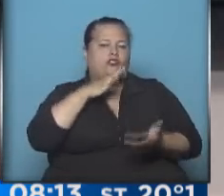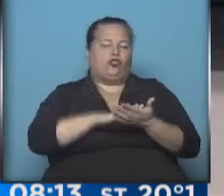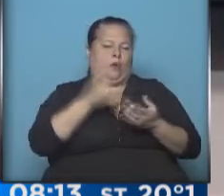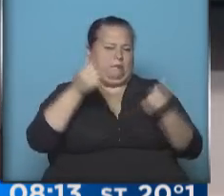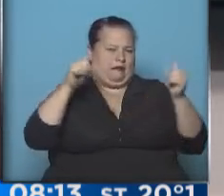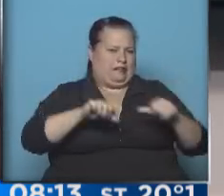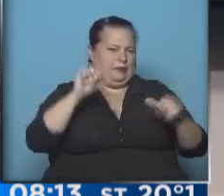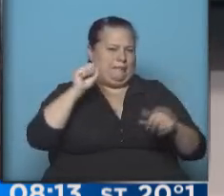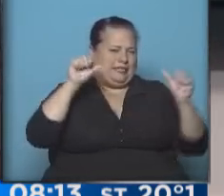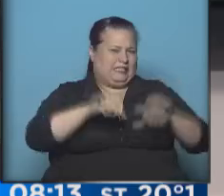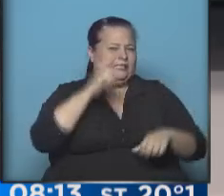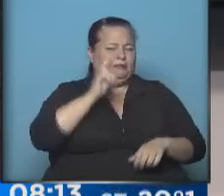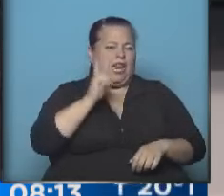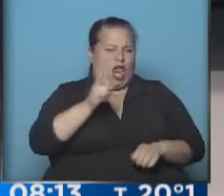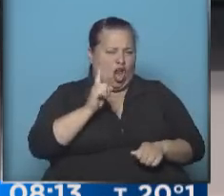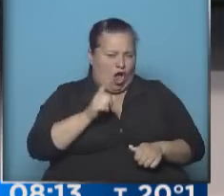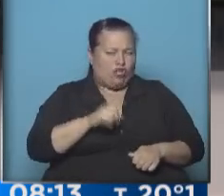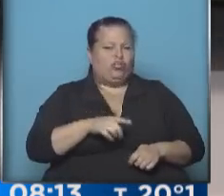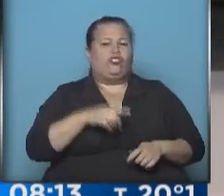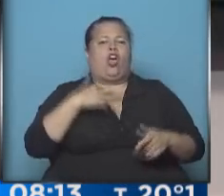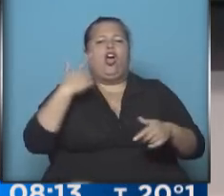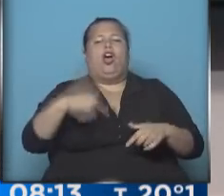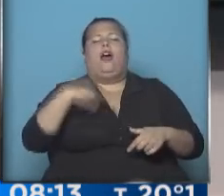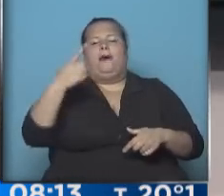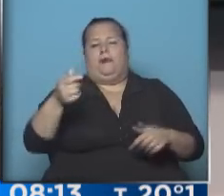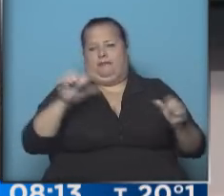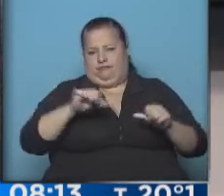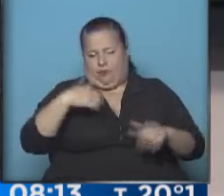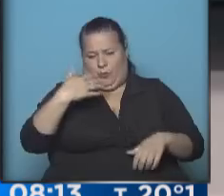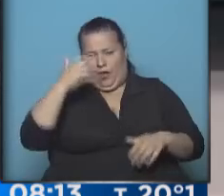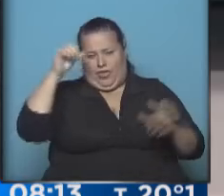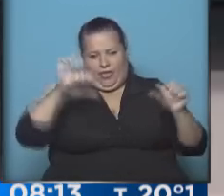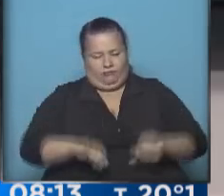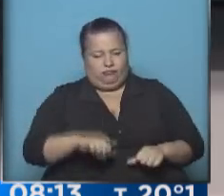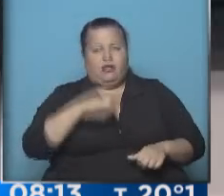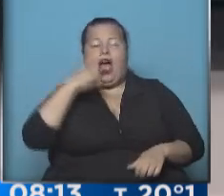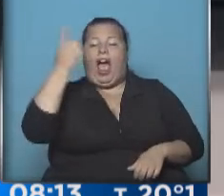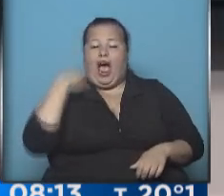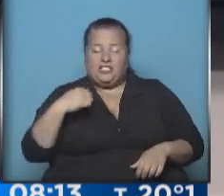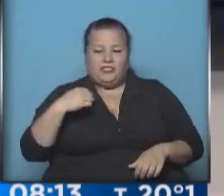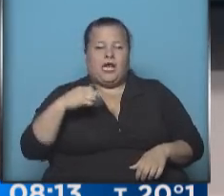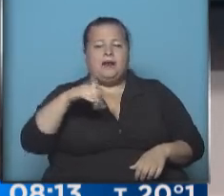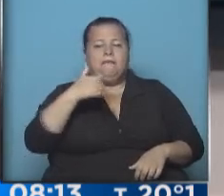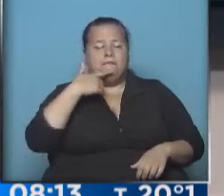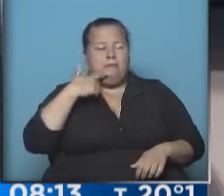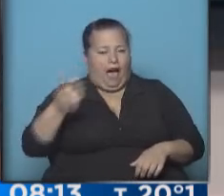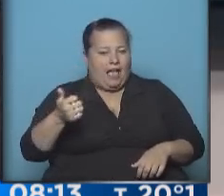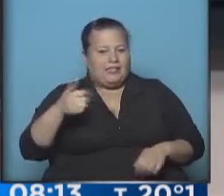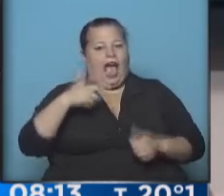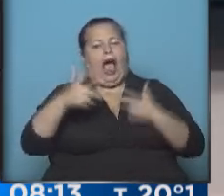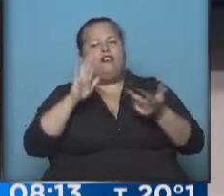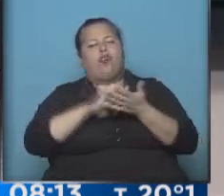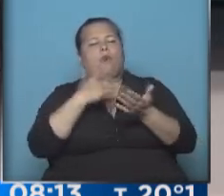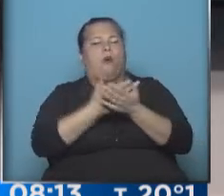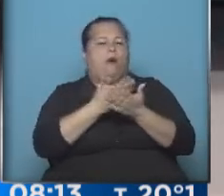devaluación diciendo lo peligroso y las consecuencias nefastas que tenía una devaluación ayer eh Sergio maa ahora que habla de las